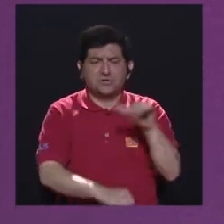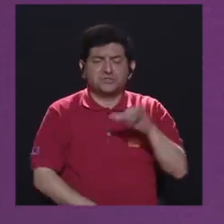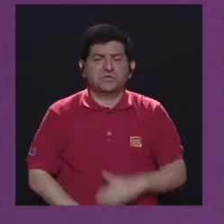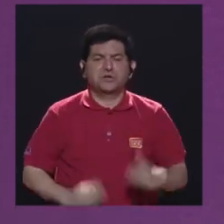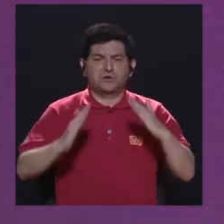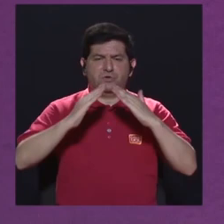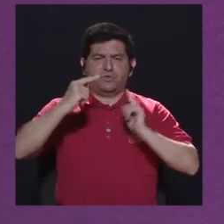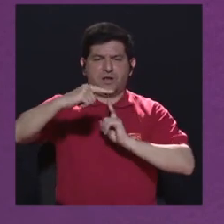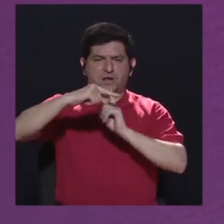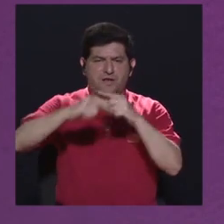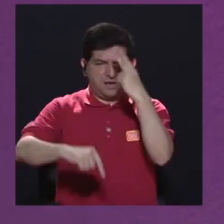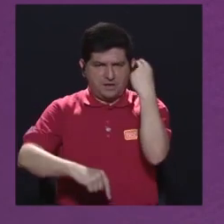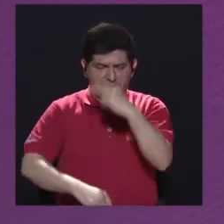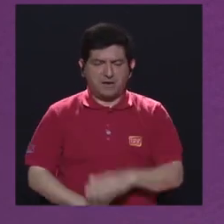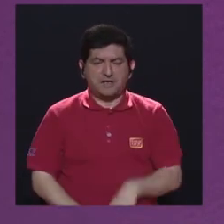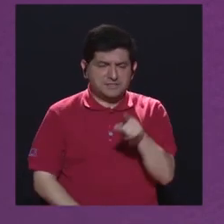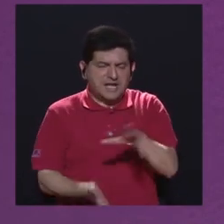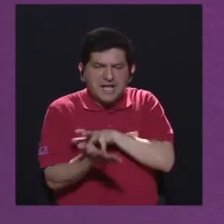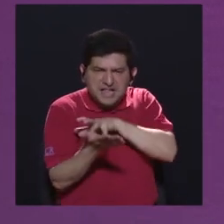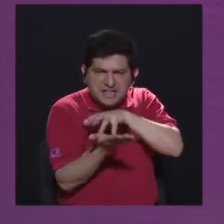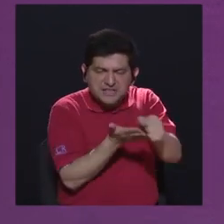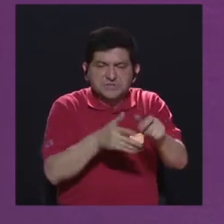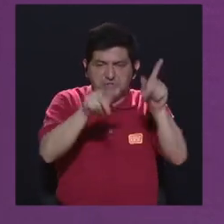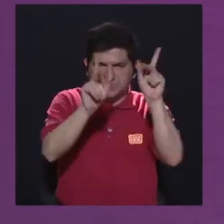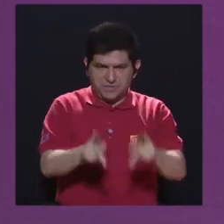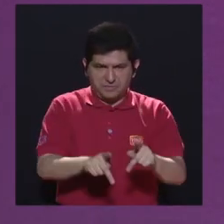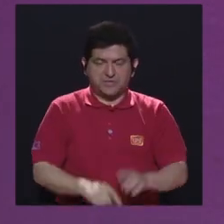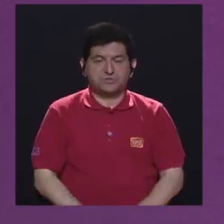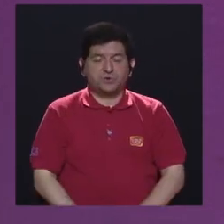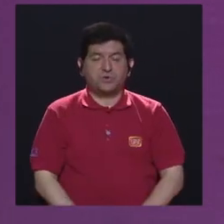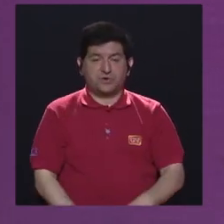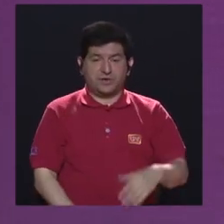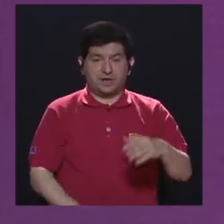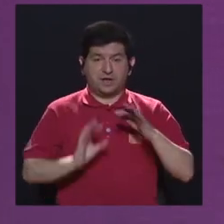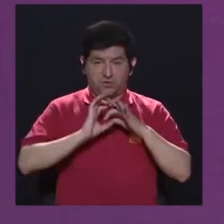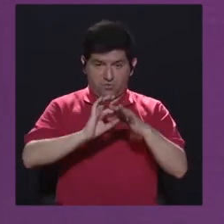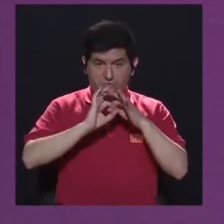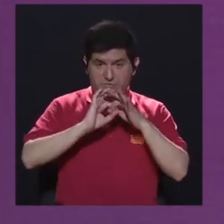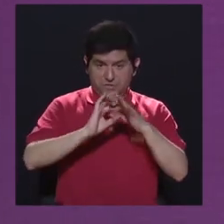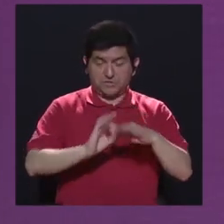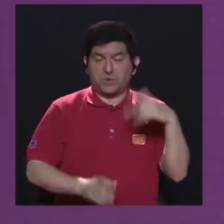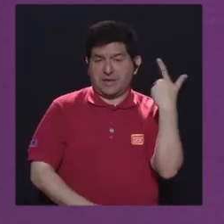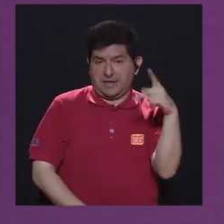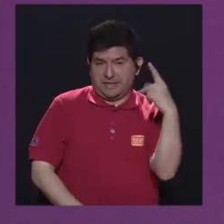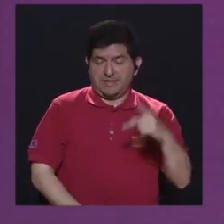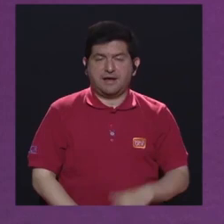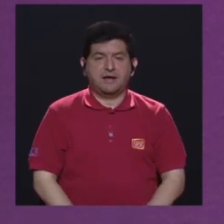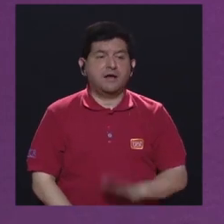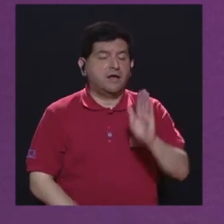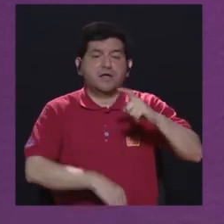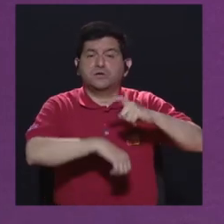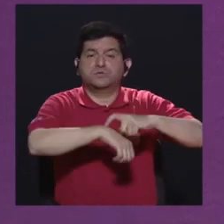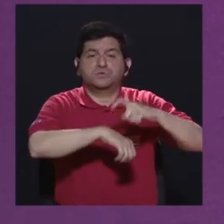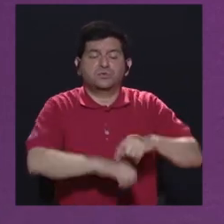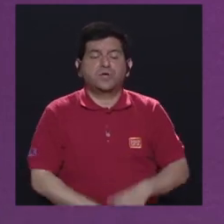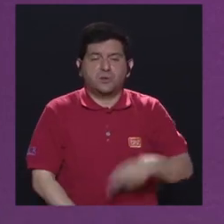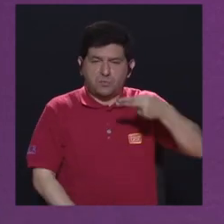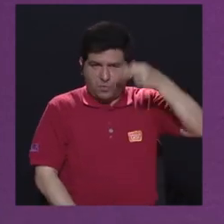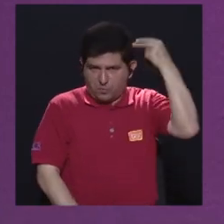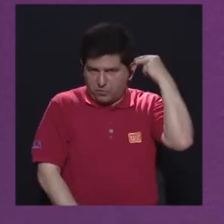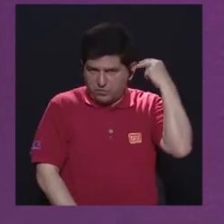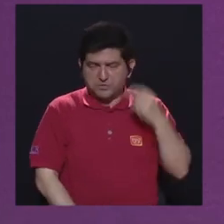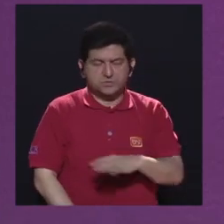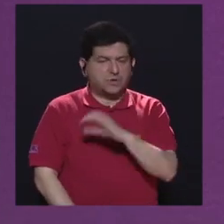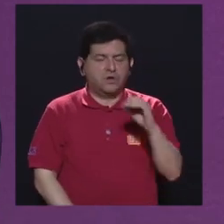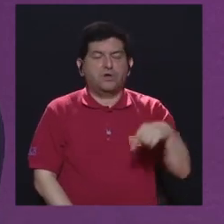por torturar, quemar y desaparecer a sujetos que desde una sexualidad son peligrosos, como lo fue en algún momento con los homosexuales,